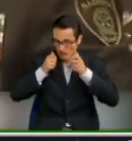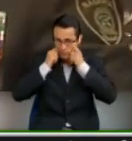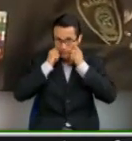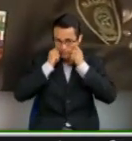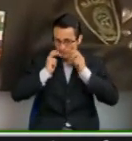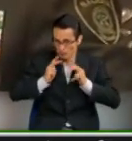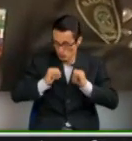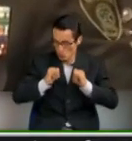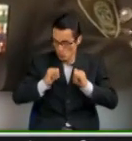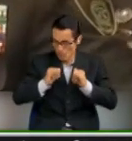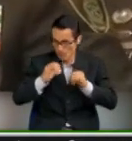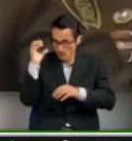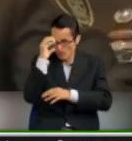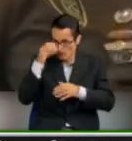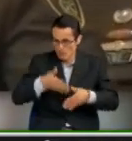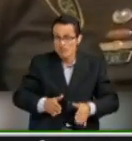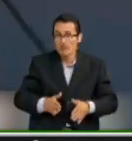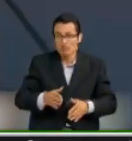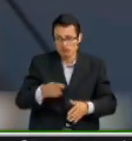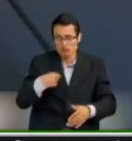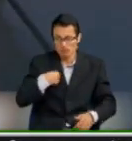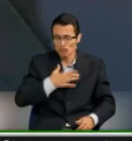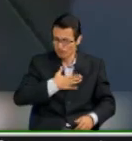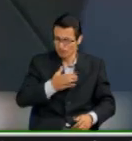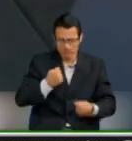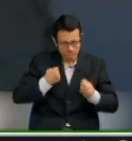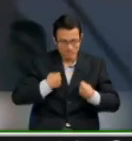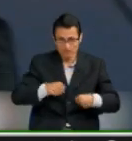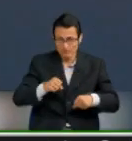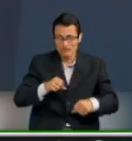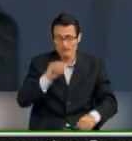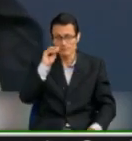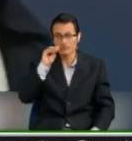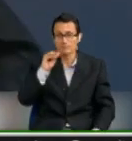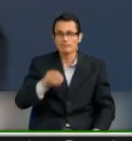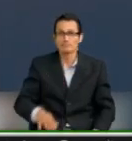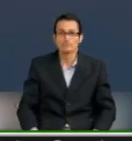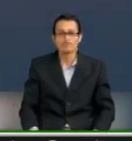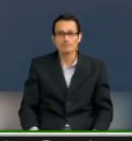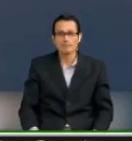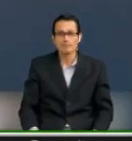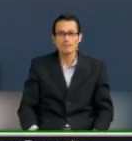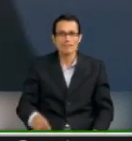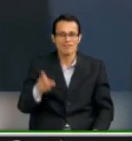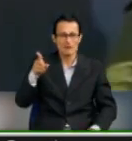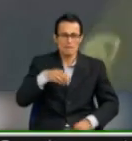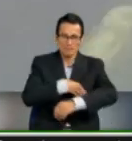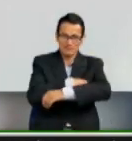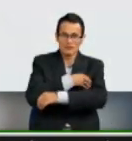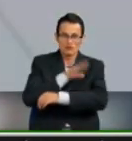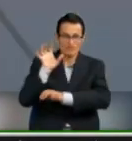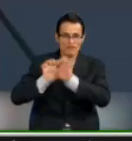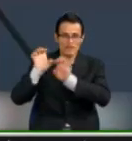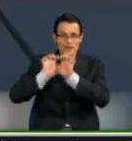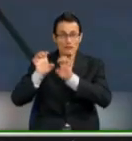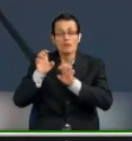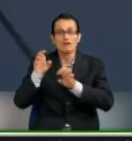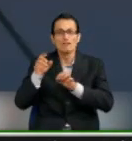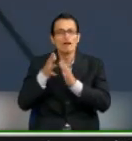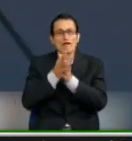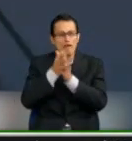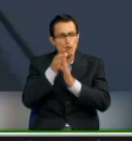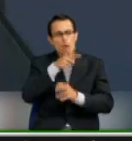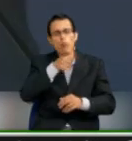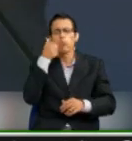mejores esfuerzos a servirle a la patria. El ministro de Defensa destacó los logros del general Palomino frente a la institución. El general